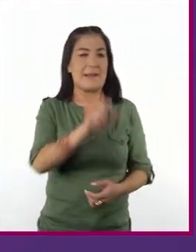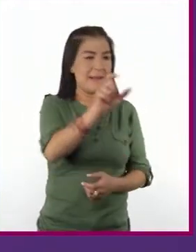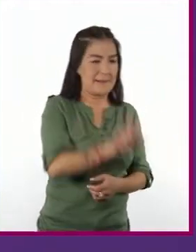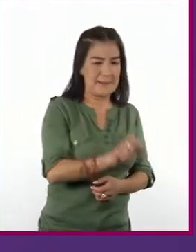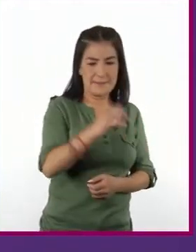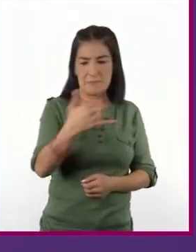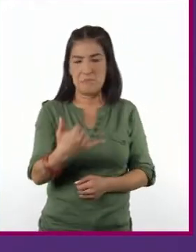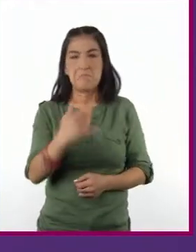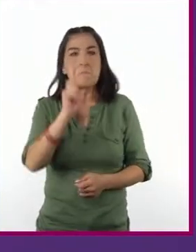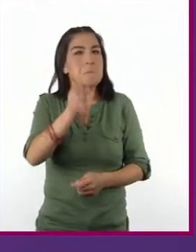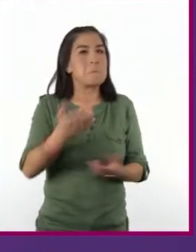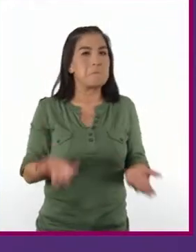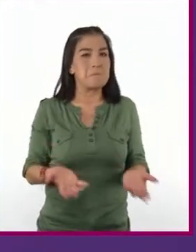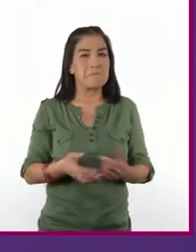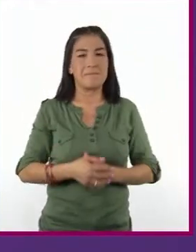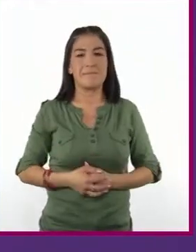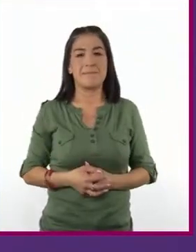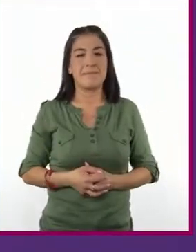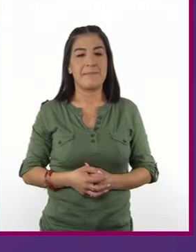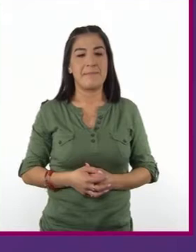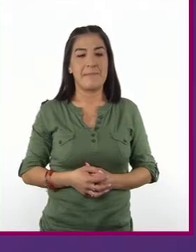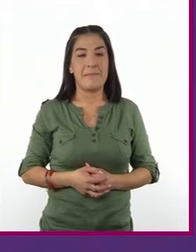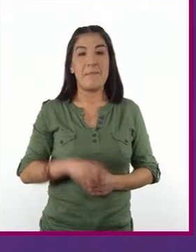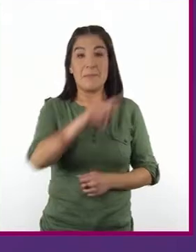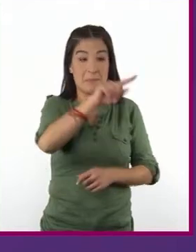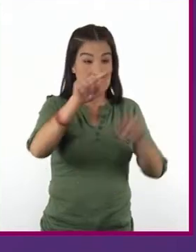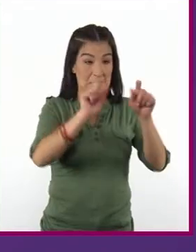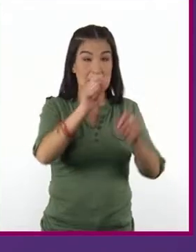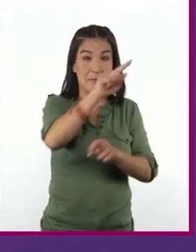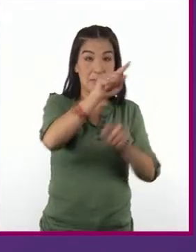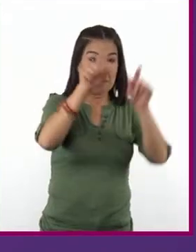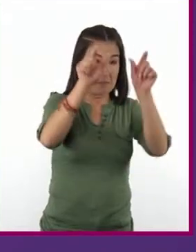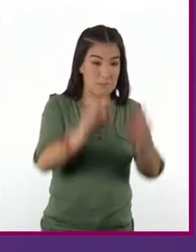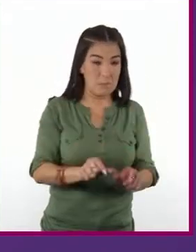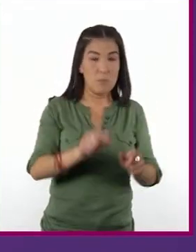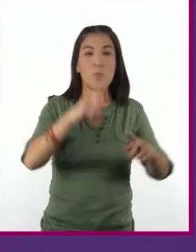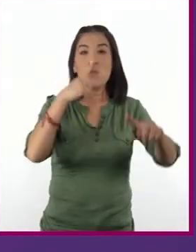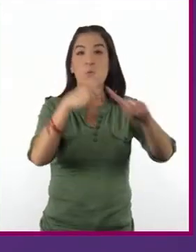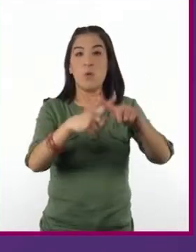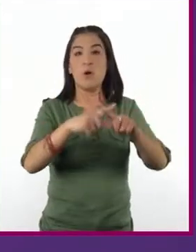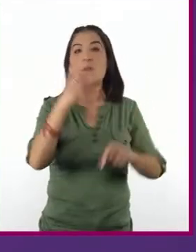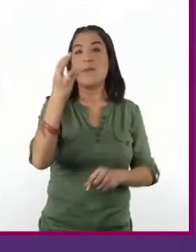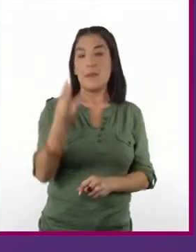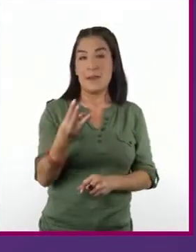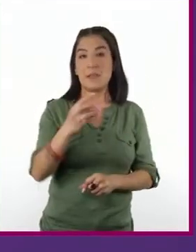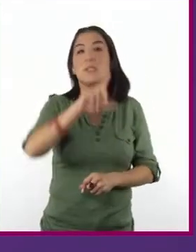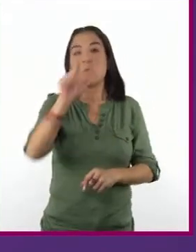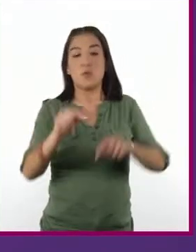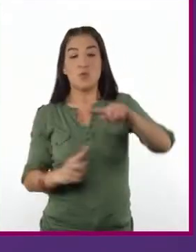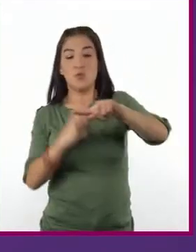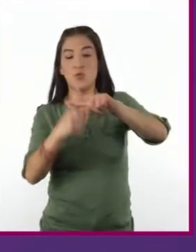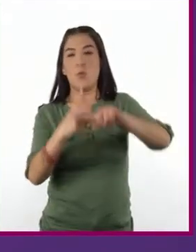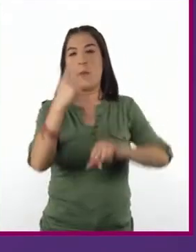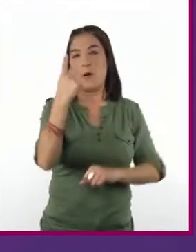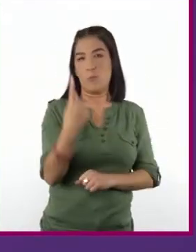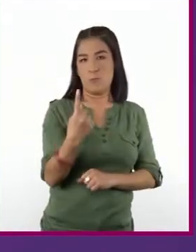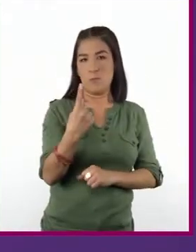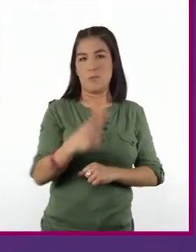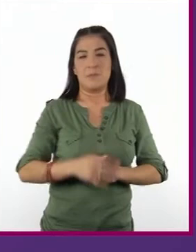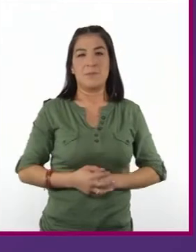y? La máquina multiplicó cada valor de x por 3 y le sumó 1.